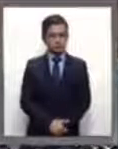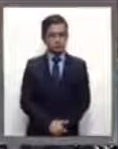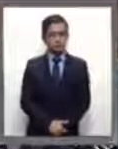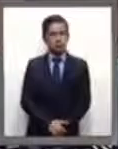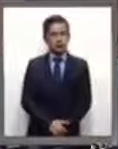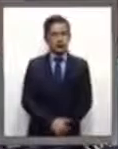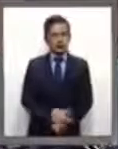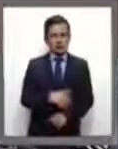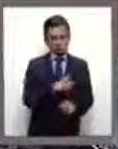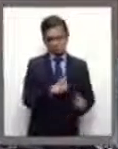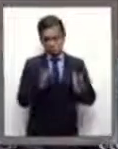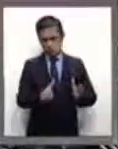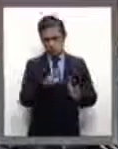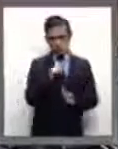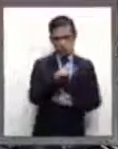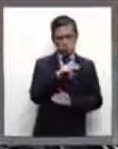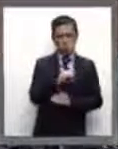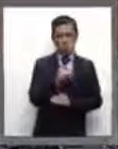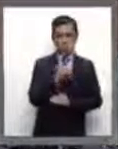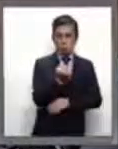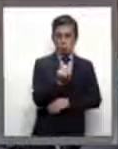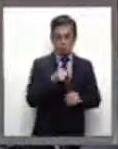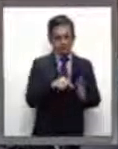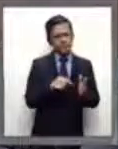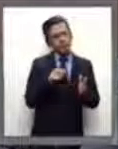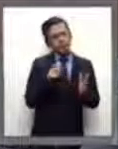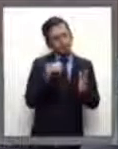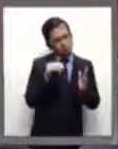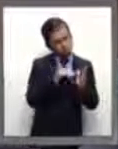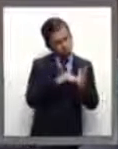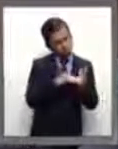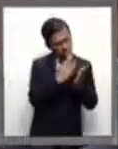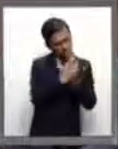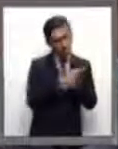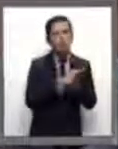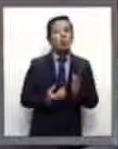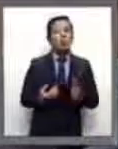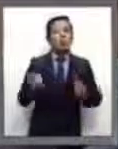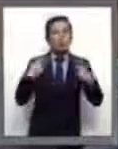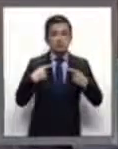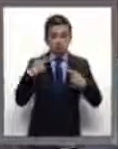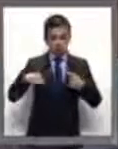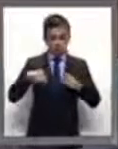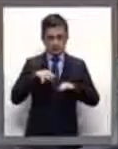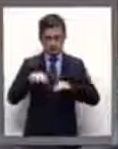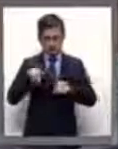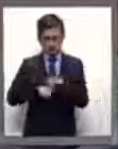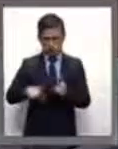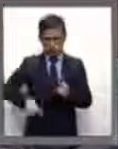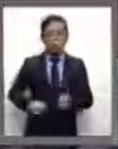En el tomo 9 se presentan las percepciones que tiene todo servidor público en sueldos y